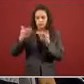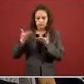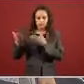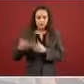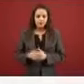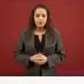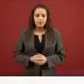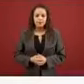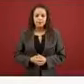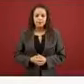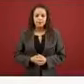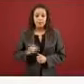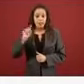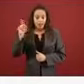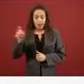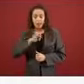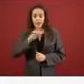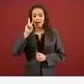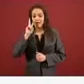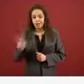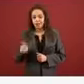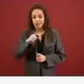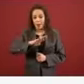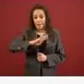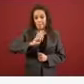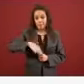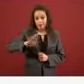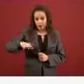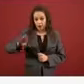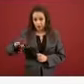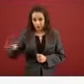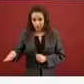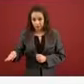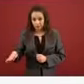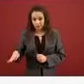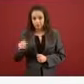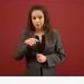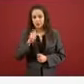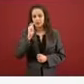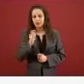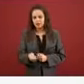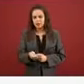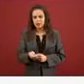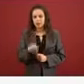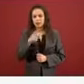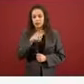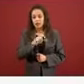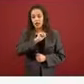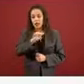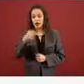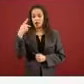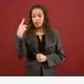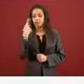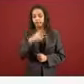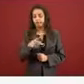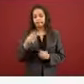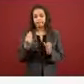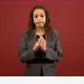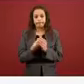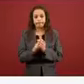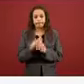Y aquí es la mortalidad, que también hemos explicado, que se trata de la contribución de COVID a